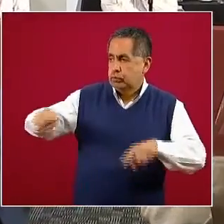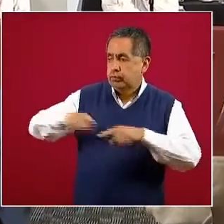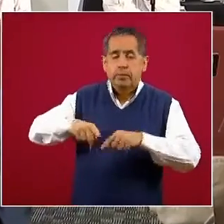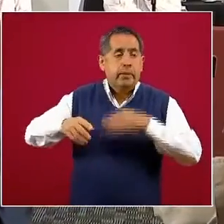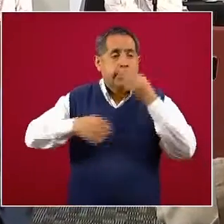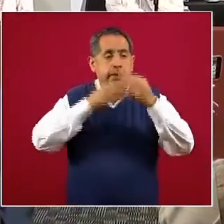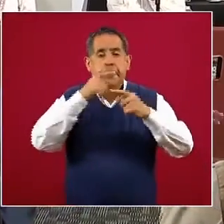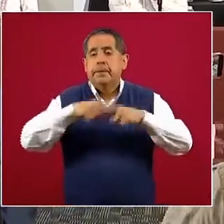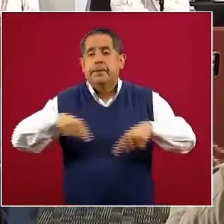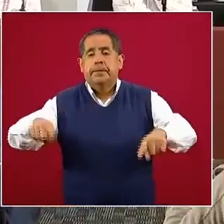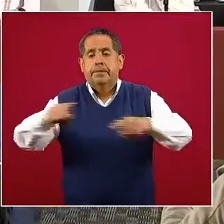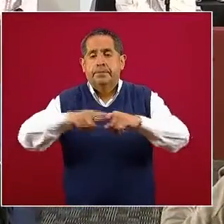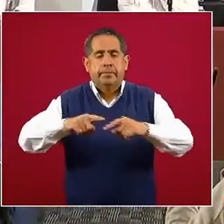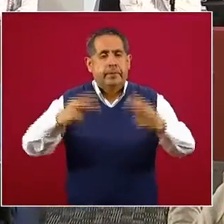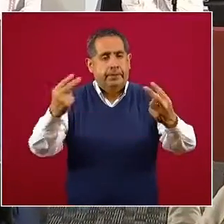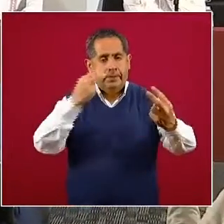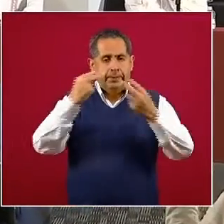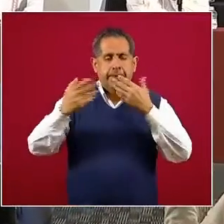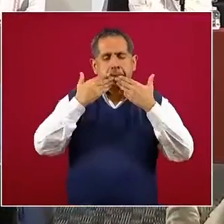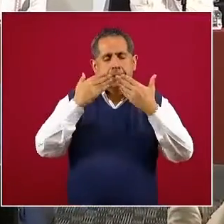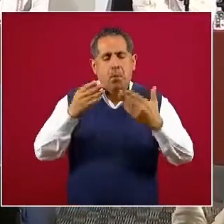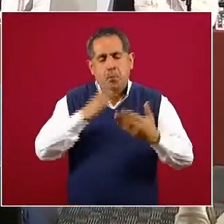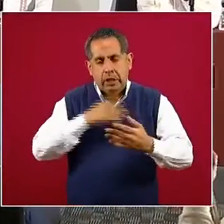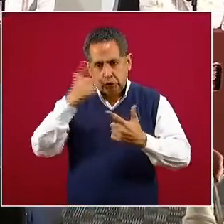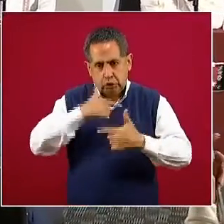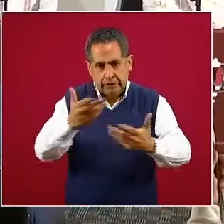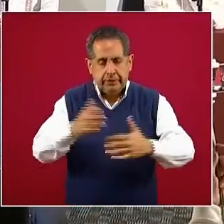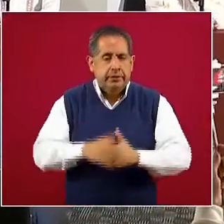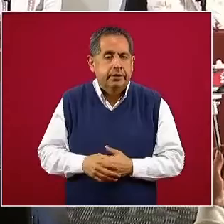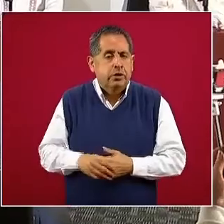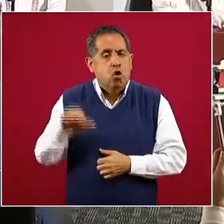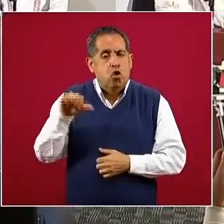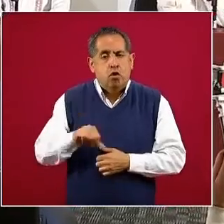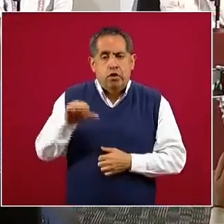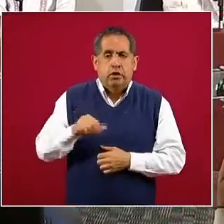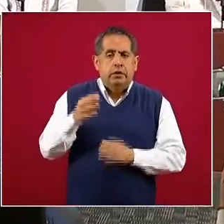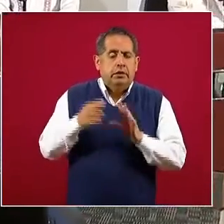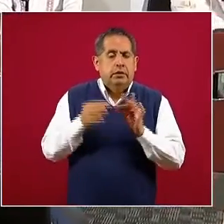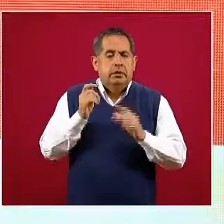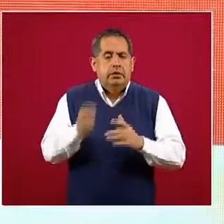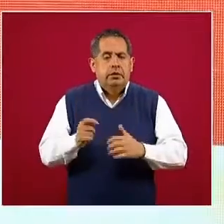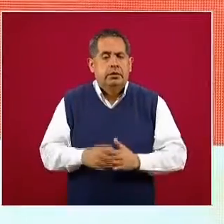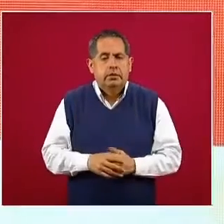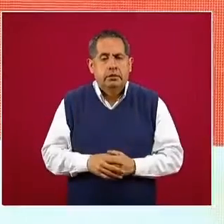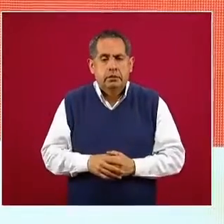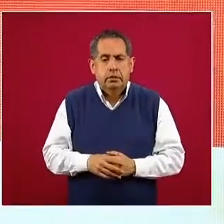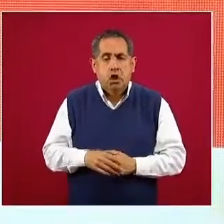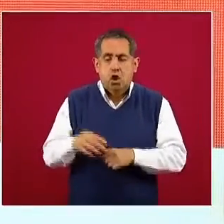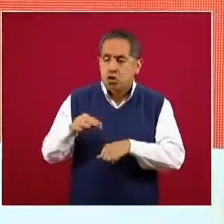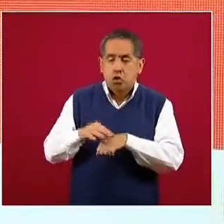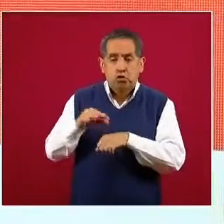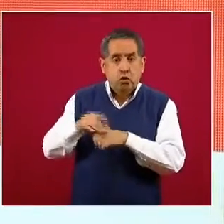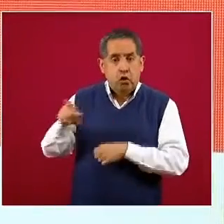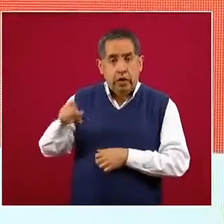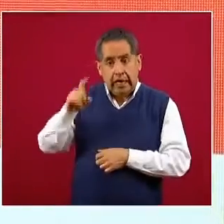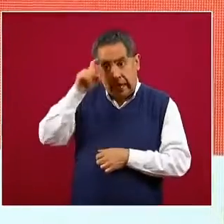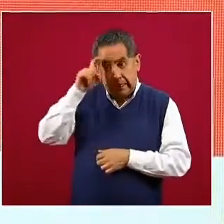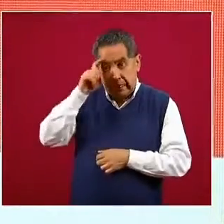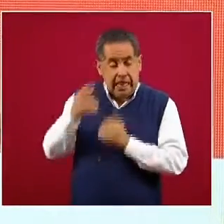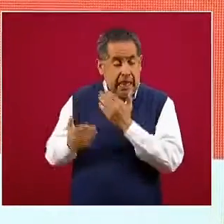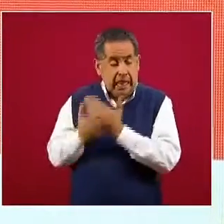por estado, que nos ha permitido desplegar acciones de salud comunitaria en núcleos agrarios